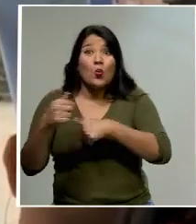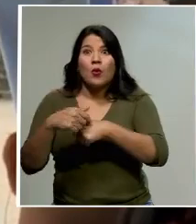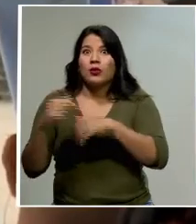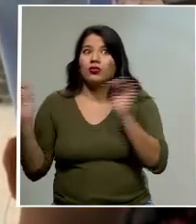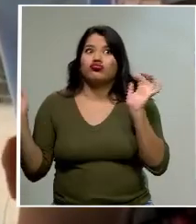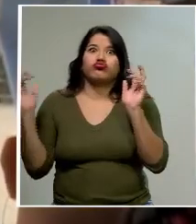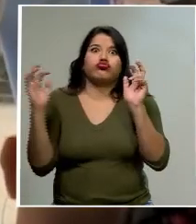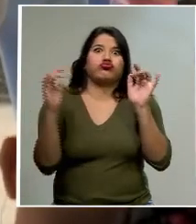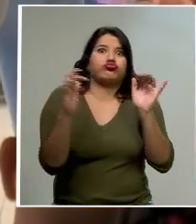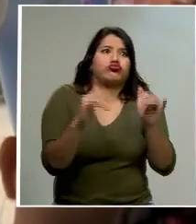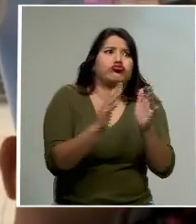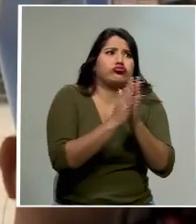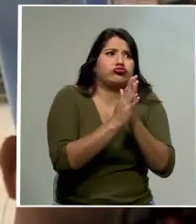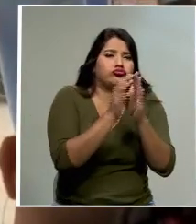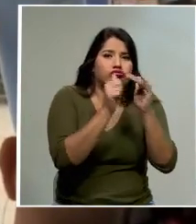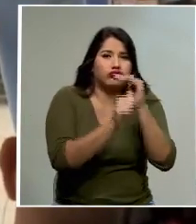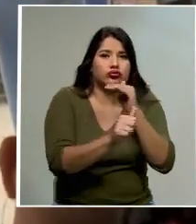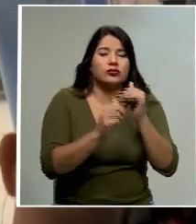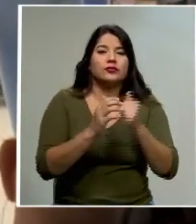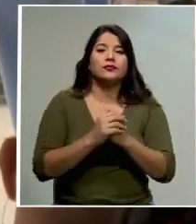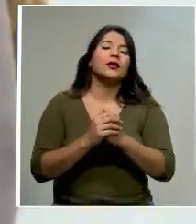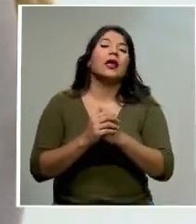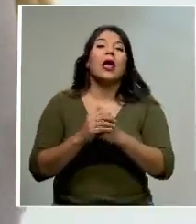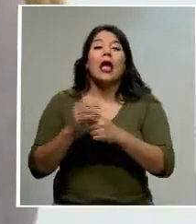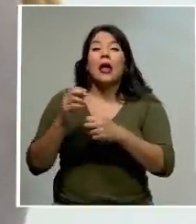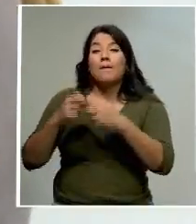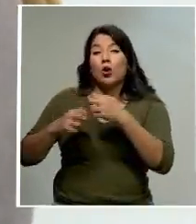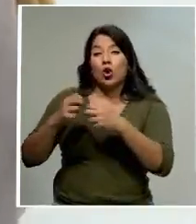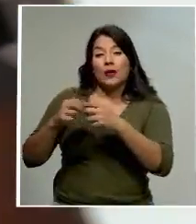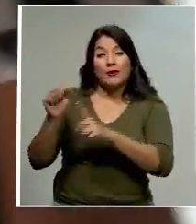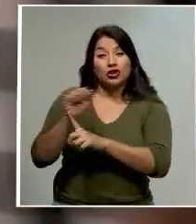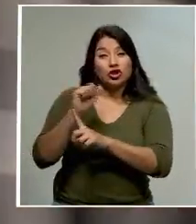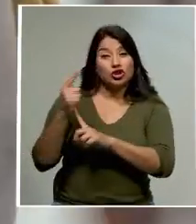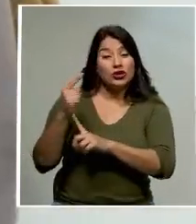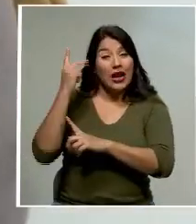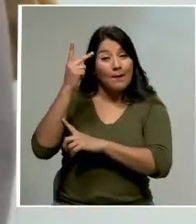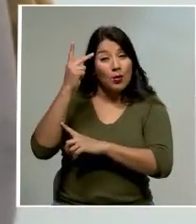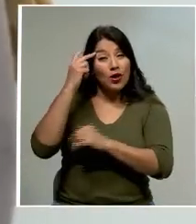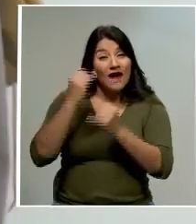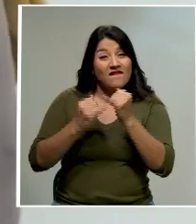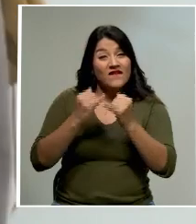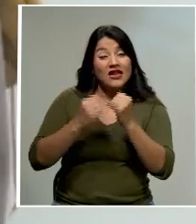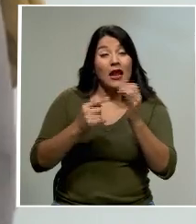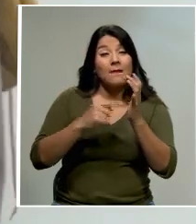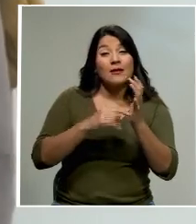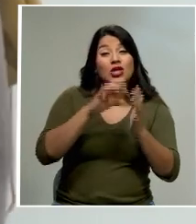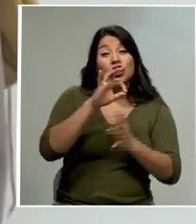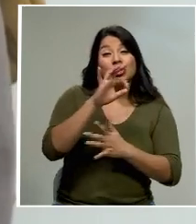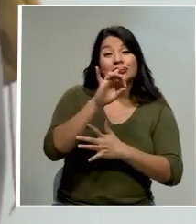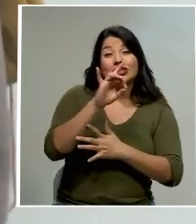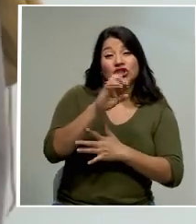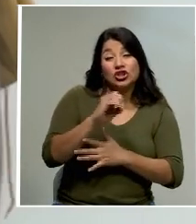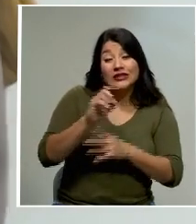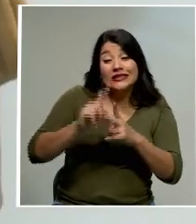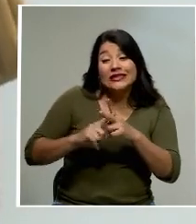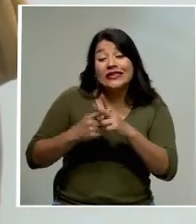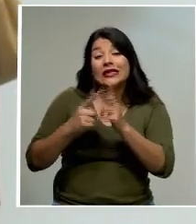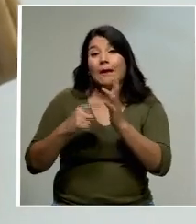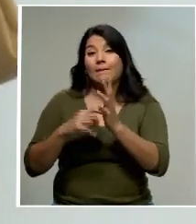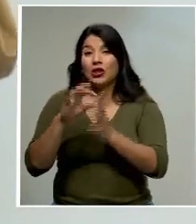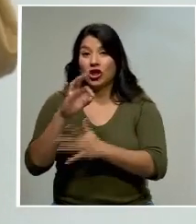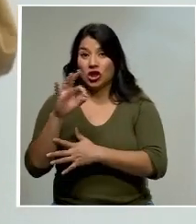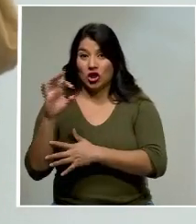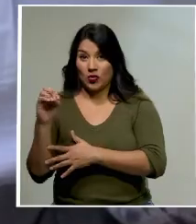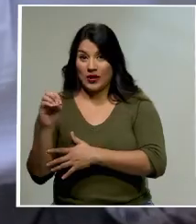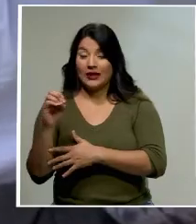crisis sociopolíticas de Nicaragua a finales de los años 80 y principios de los años 90, Migración